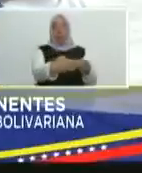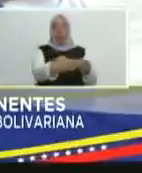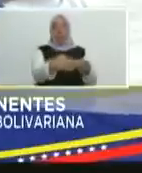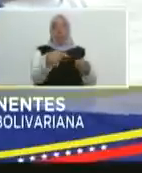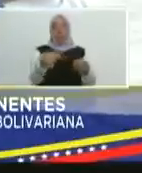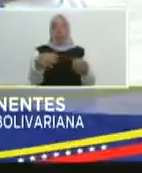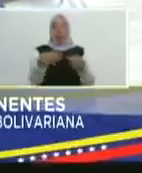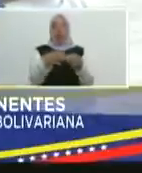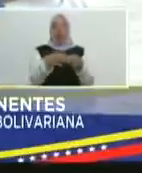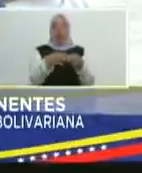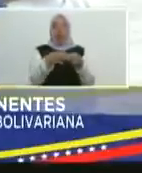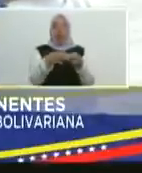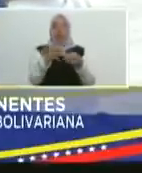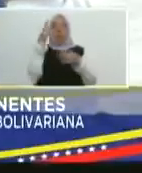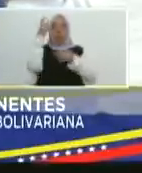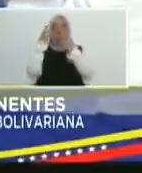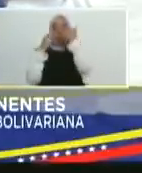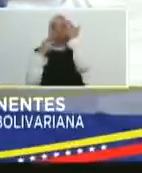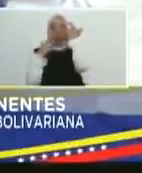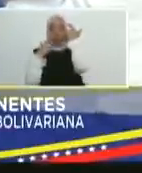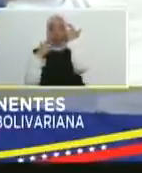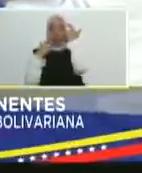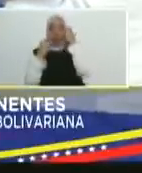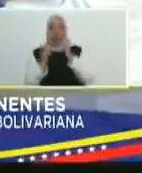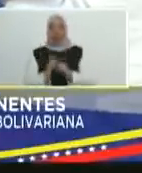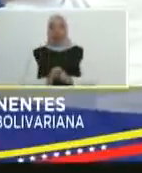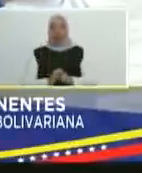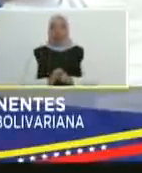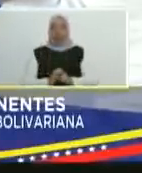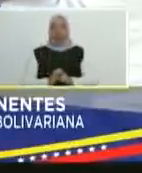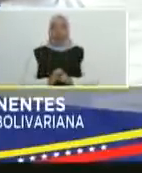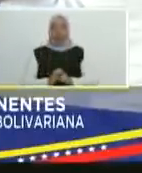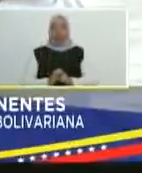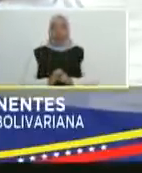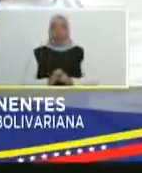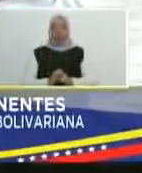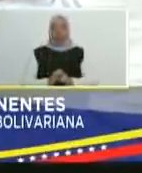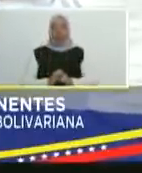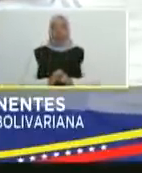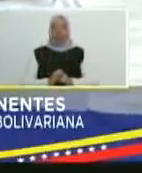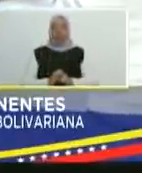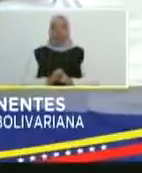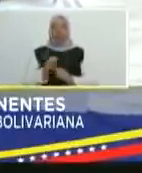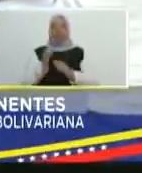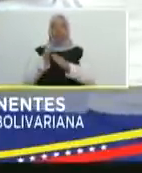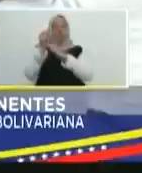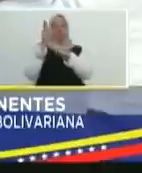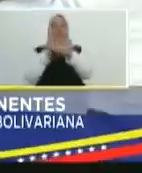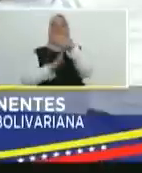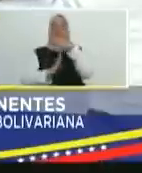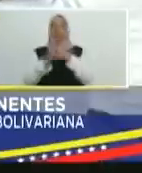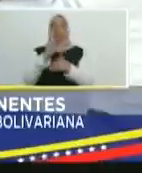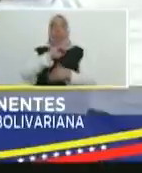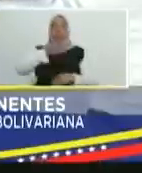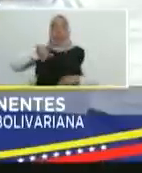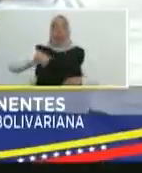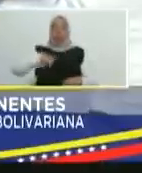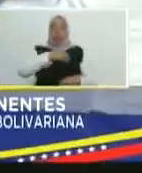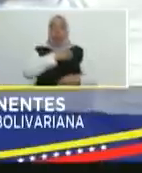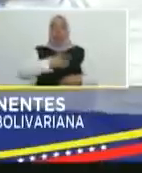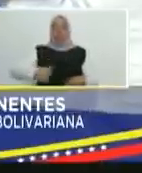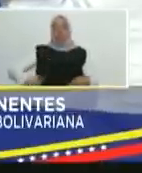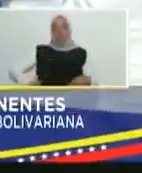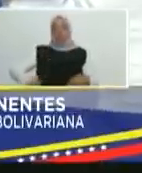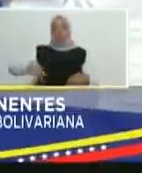nuestro comandante supremo Hugo Chávez, y lealtad absoluta a nuestro comandante